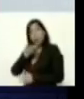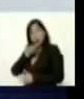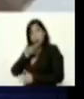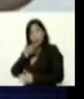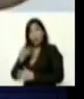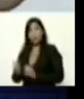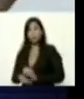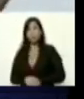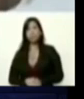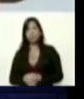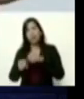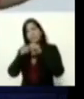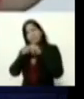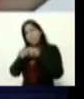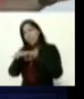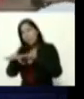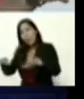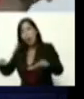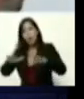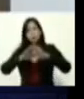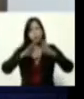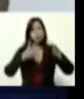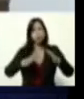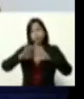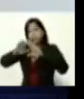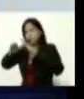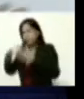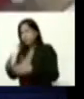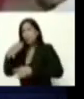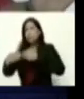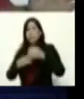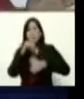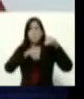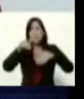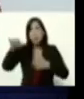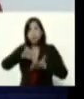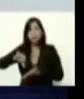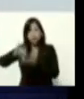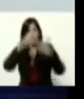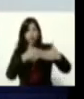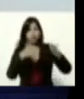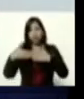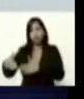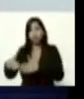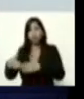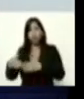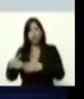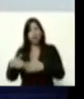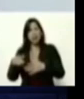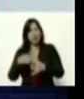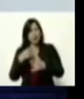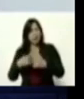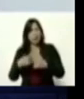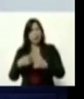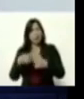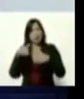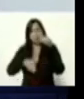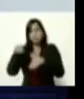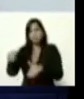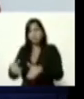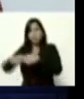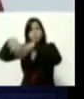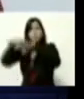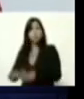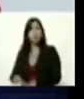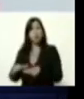en eeuu y ellos hablan bien de donald trump yo pienso yo pienso que esto tiene esto tiene que